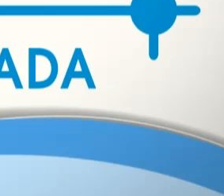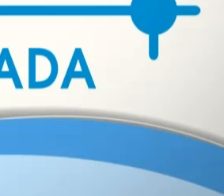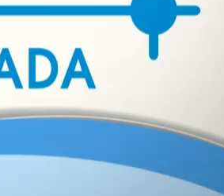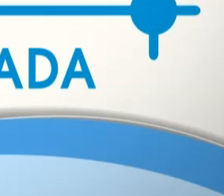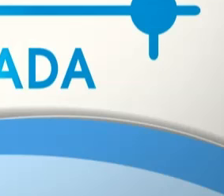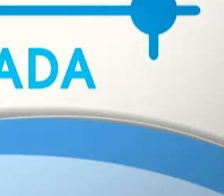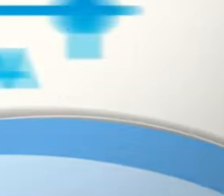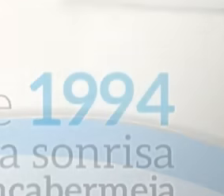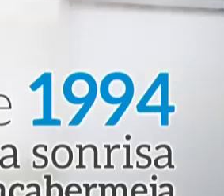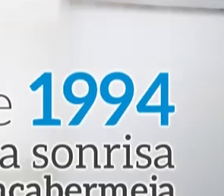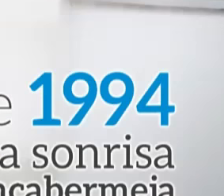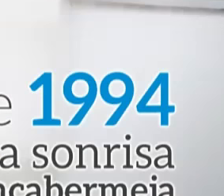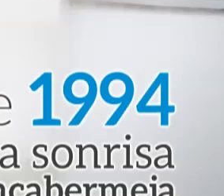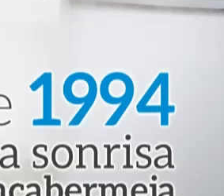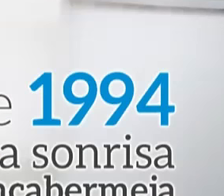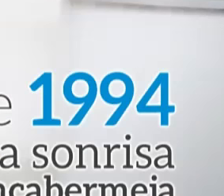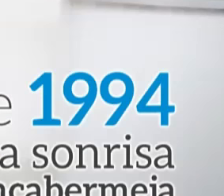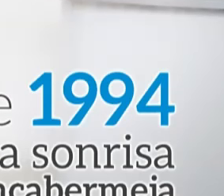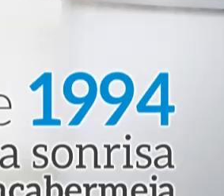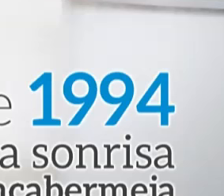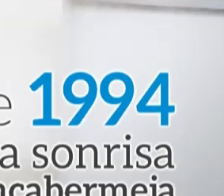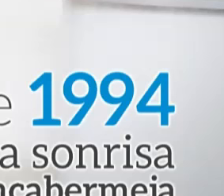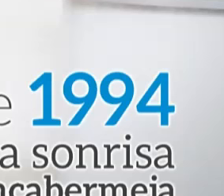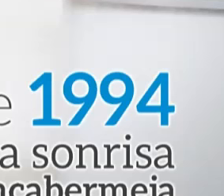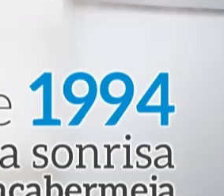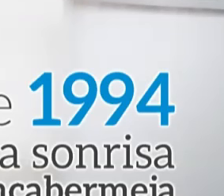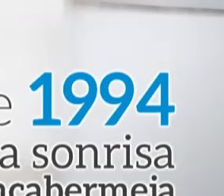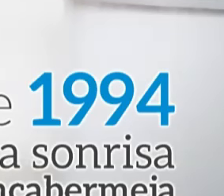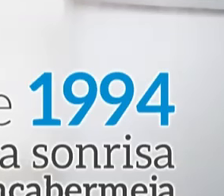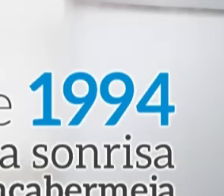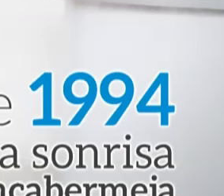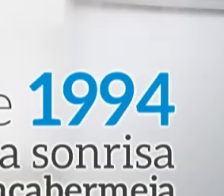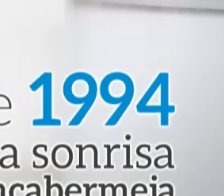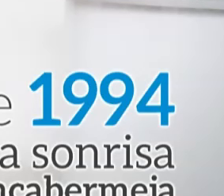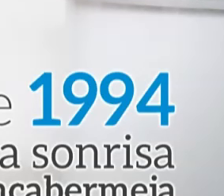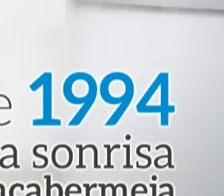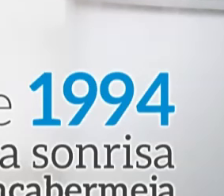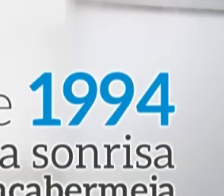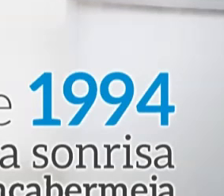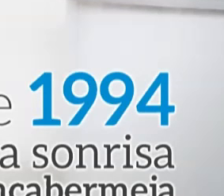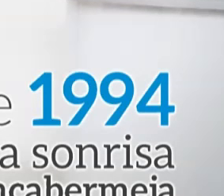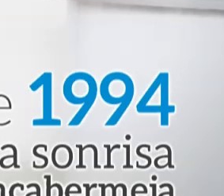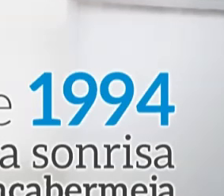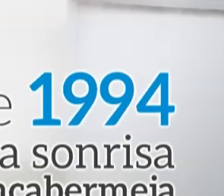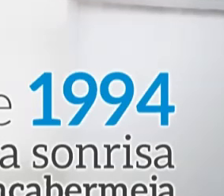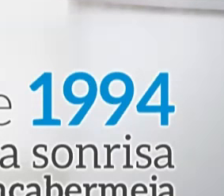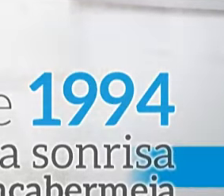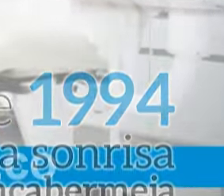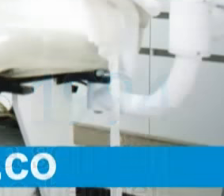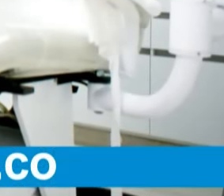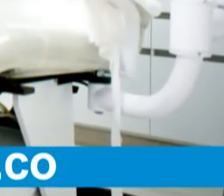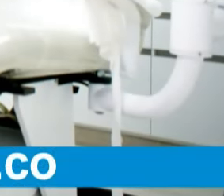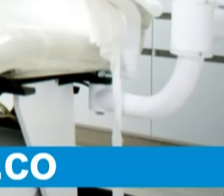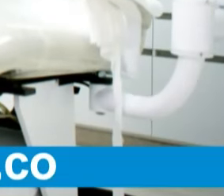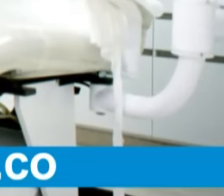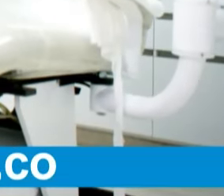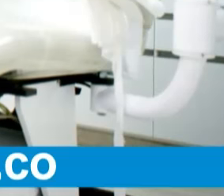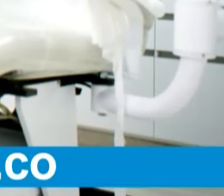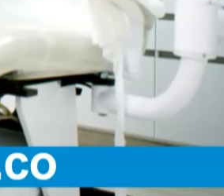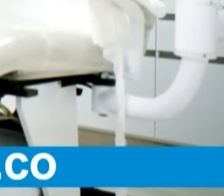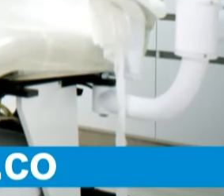CROM, odontología especializada. Desde 1994 somos la sonrisa de Barranca Bermeja. La